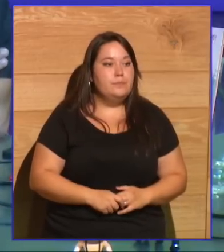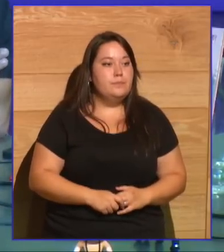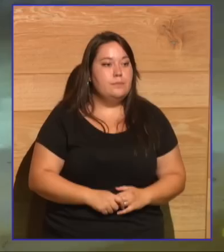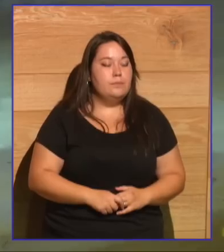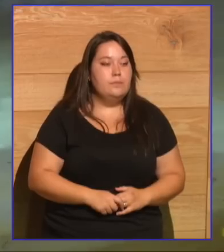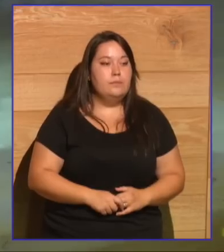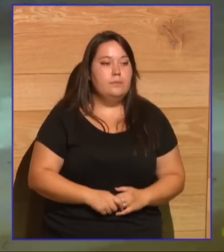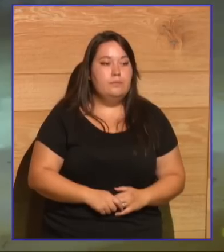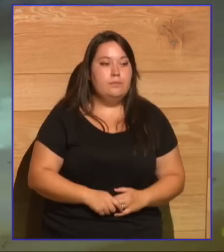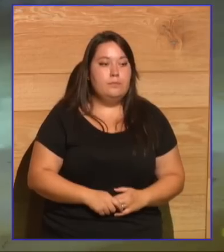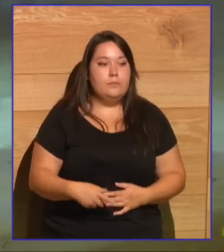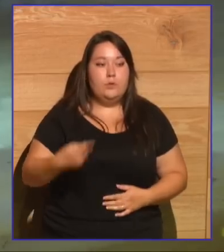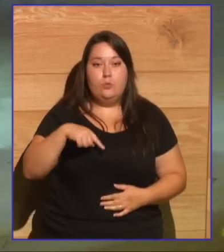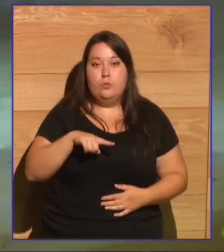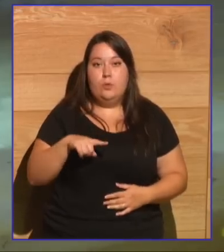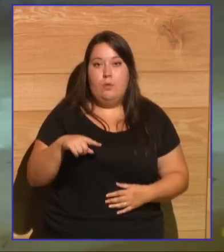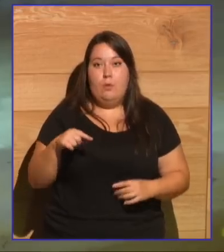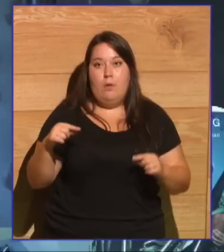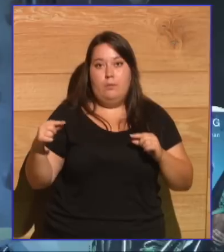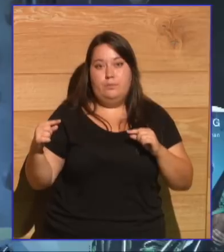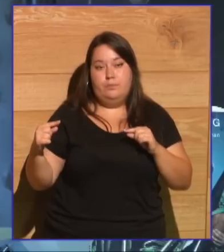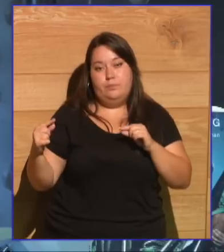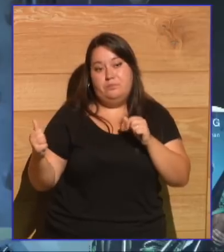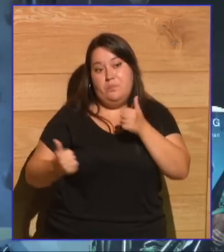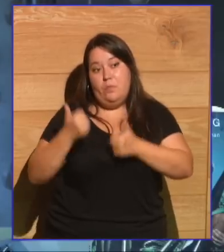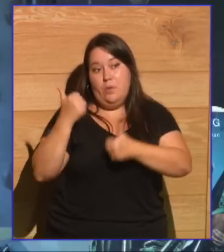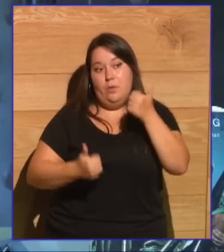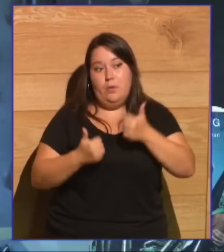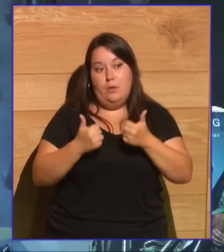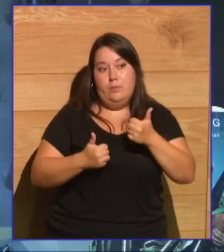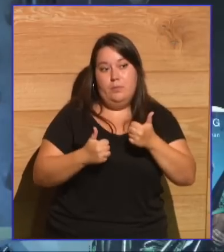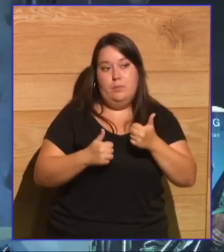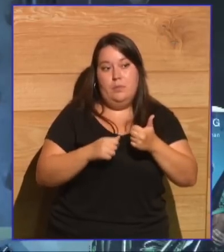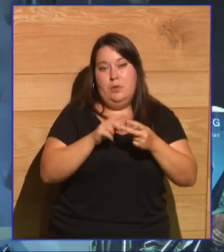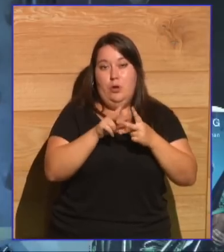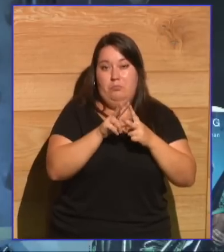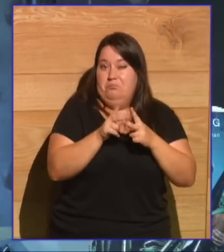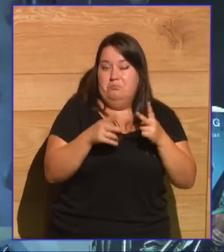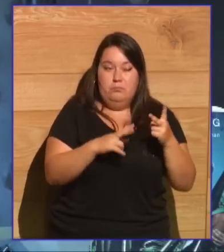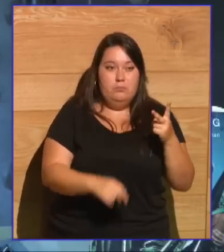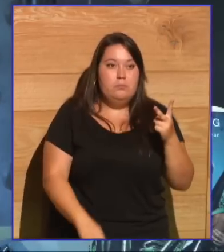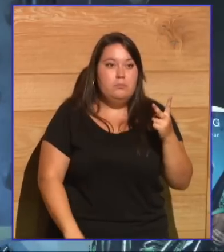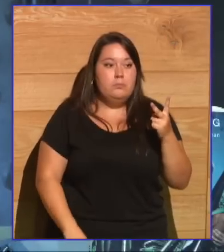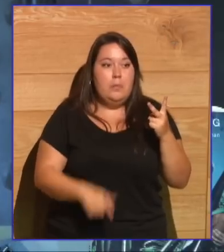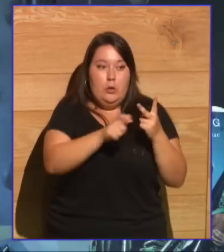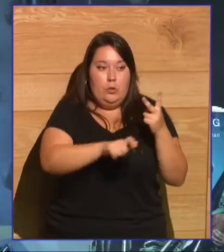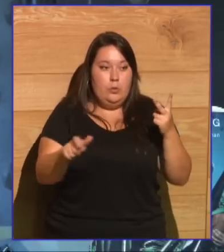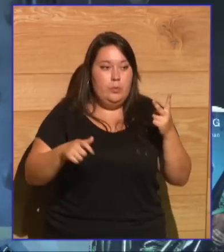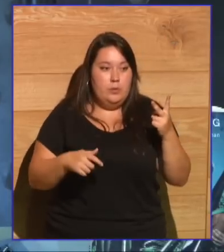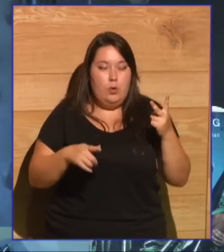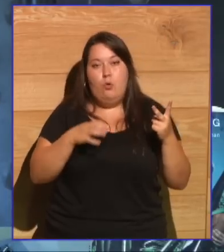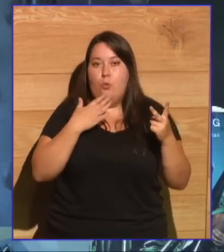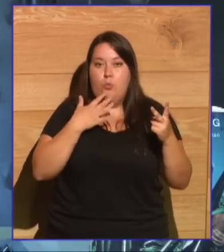lugar pero hablamos de la rivalidad entre andrew sarris y paul inca el que era como como la gran rivalidad entre grandes popes entre grandes